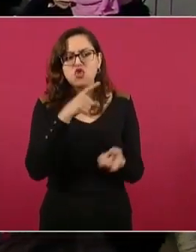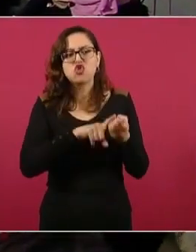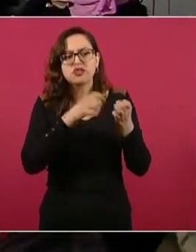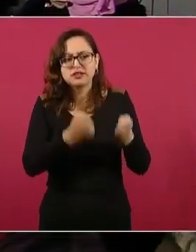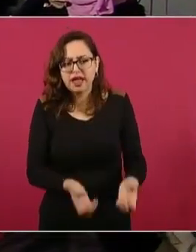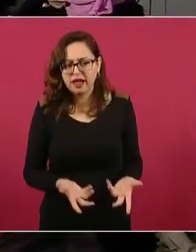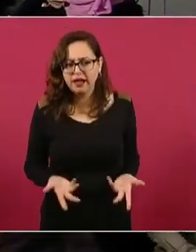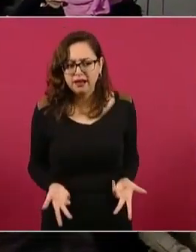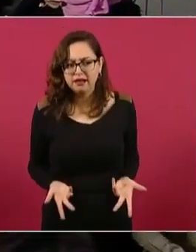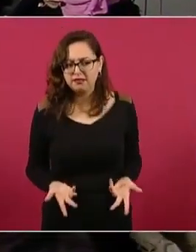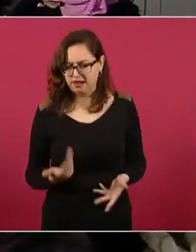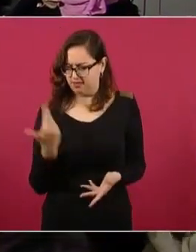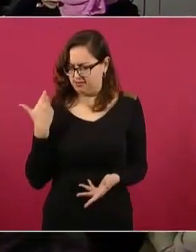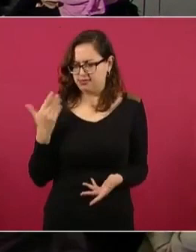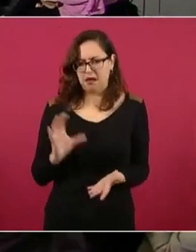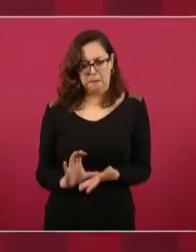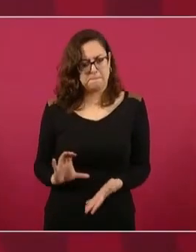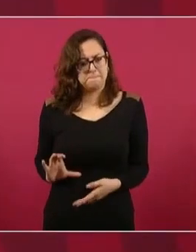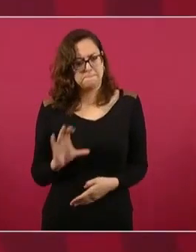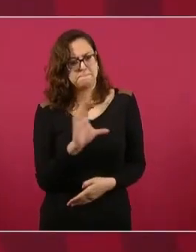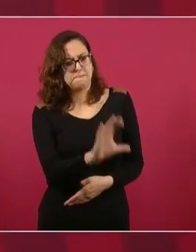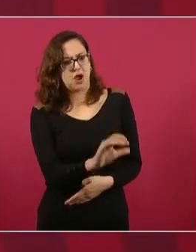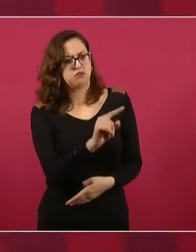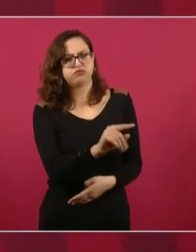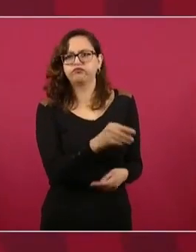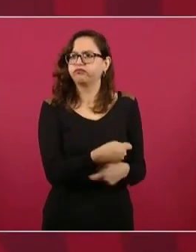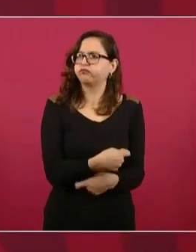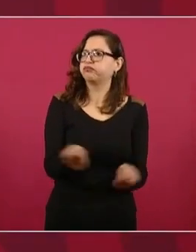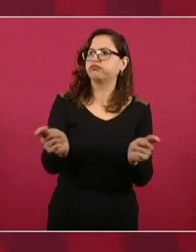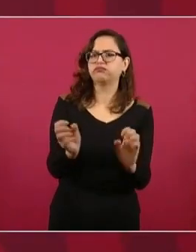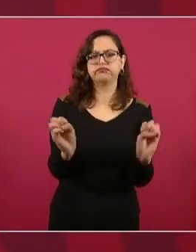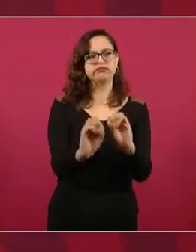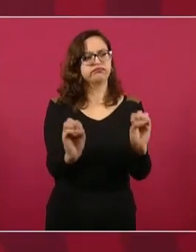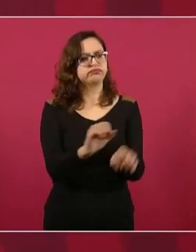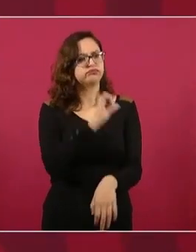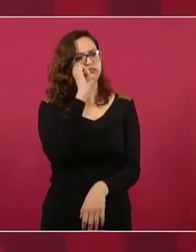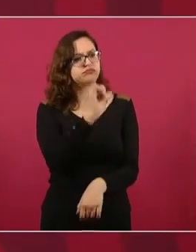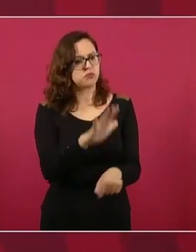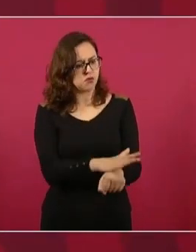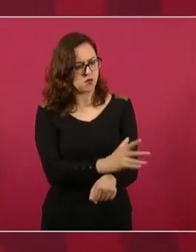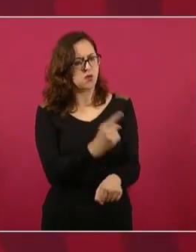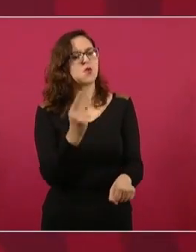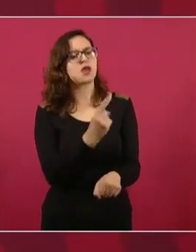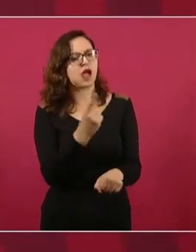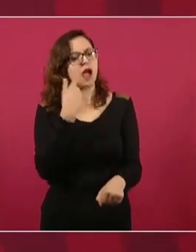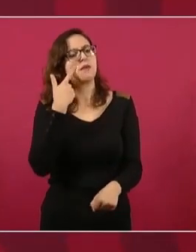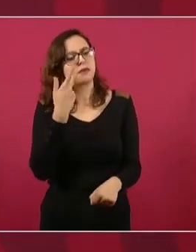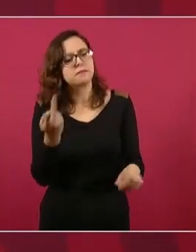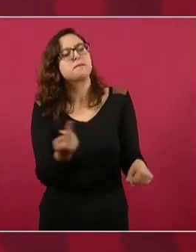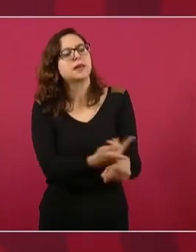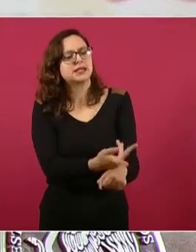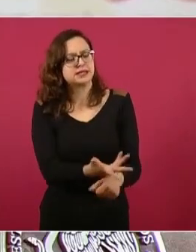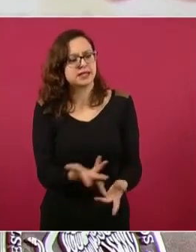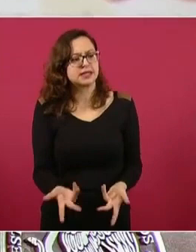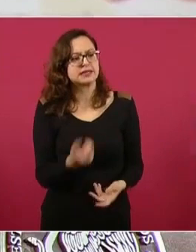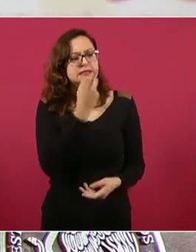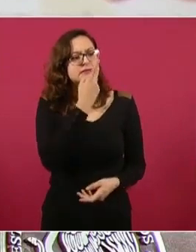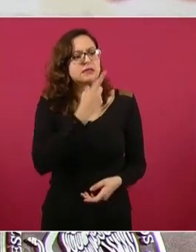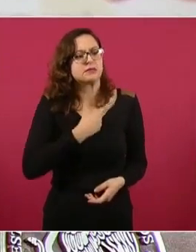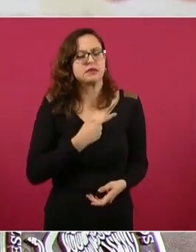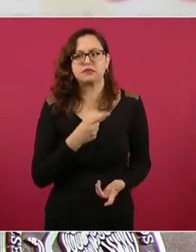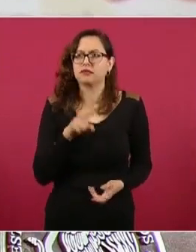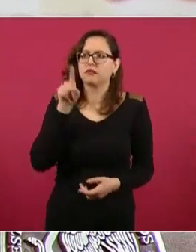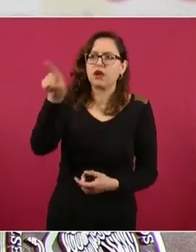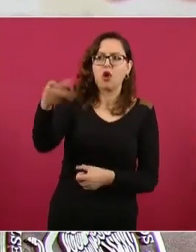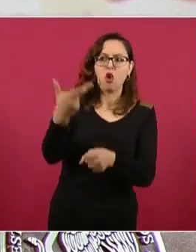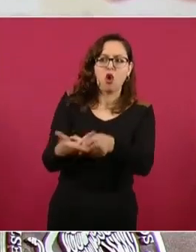no ocurrió de manera óptima el flujo de la información, es decir, del médico